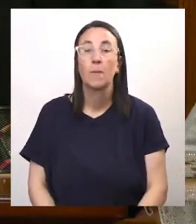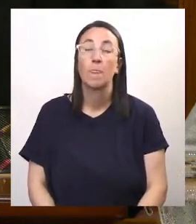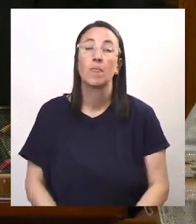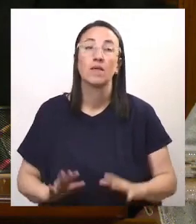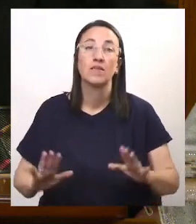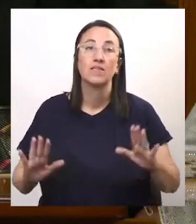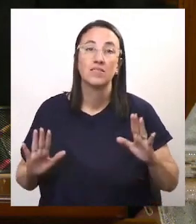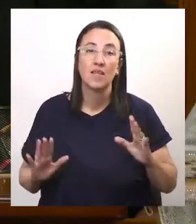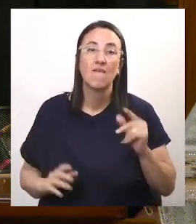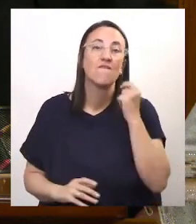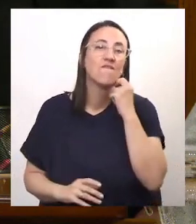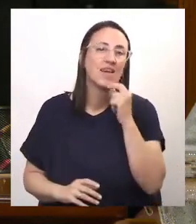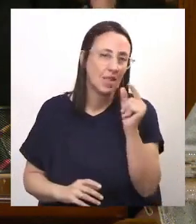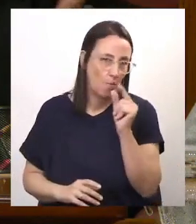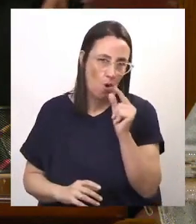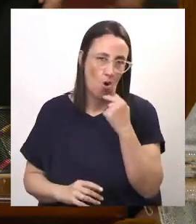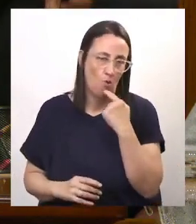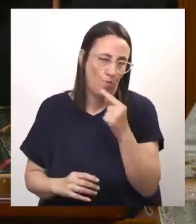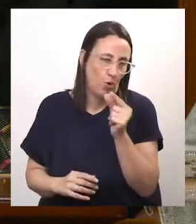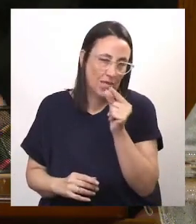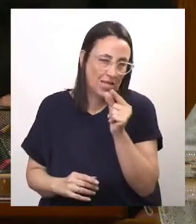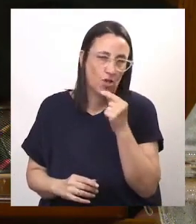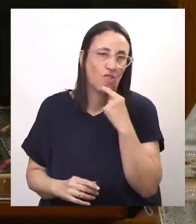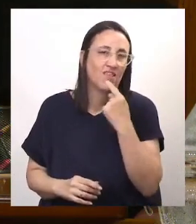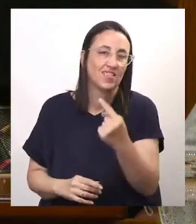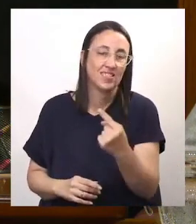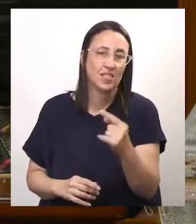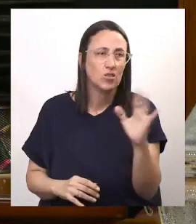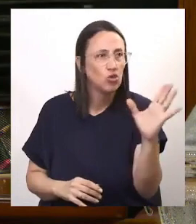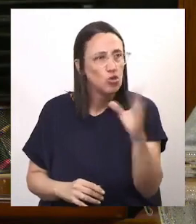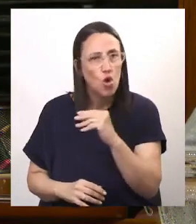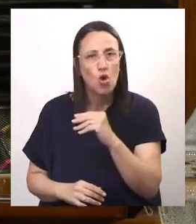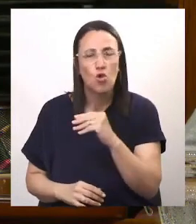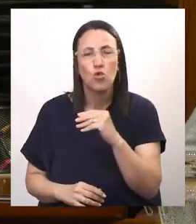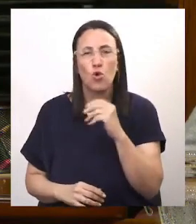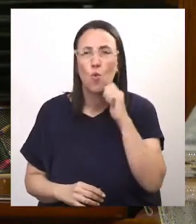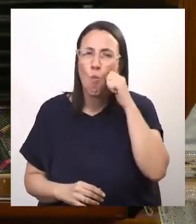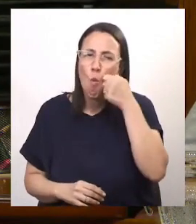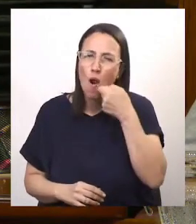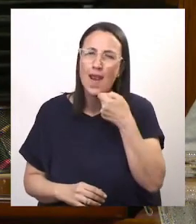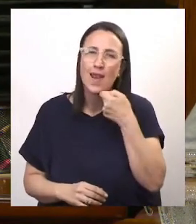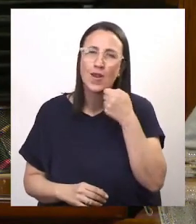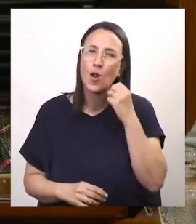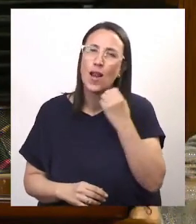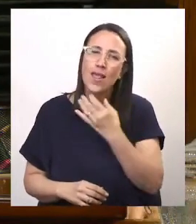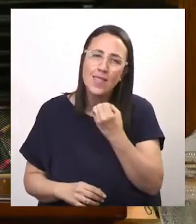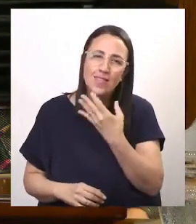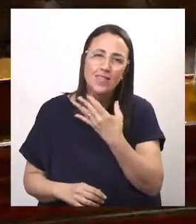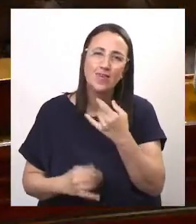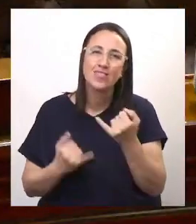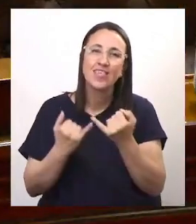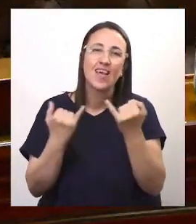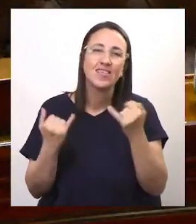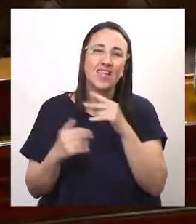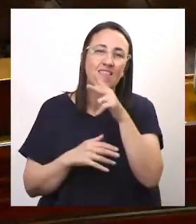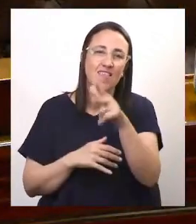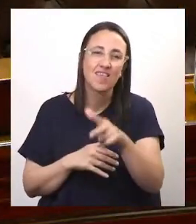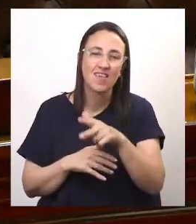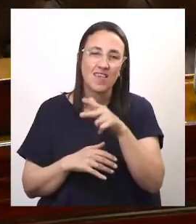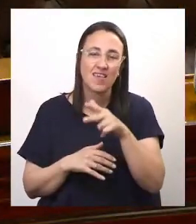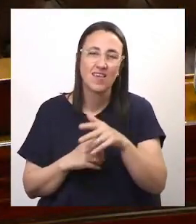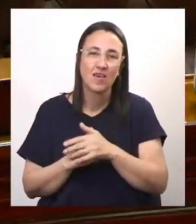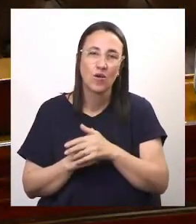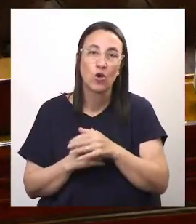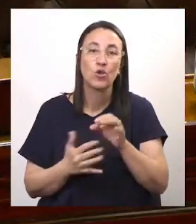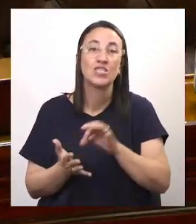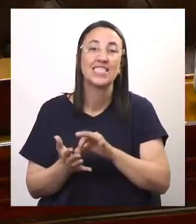Quizás quede poco por agregar a todo lo bueno y lindo que se ha dicho sobre nuestro sistema